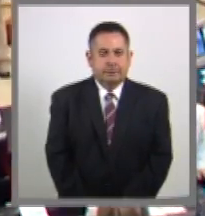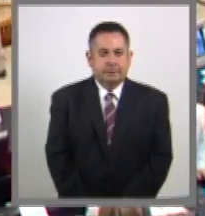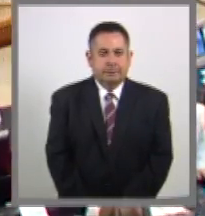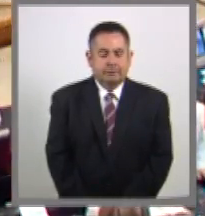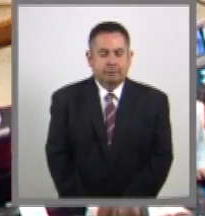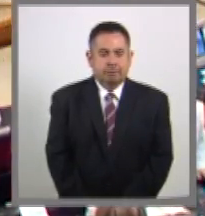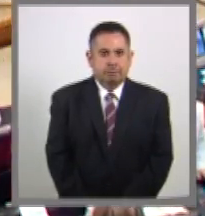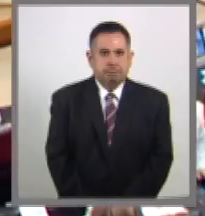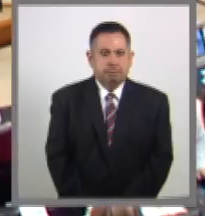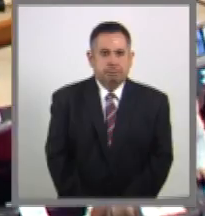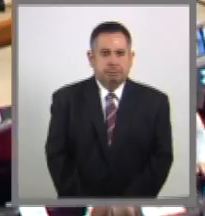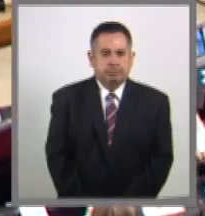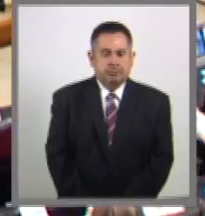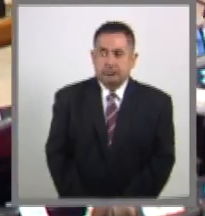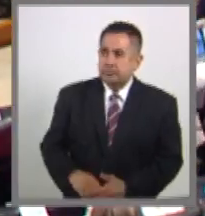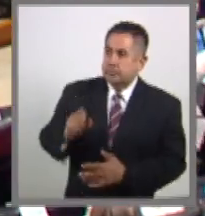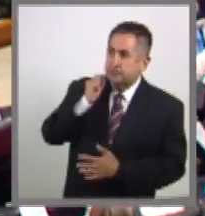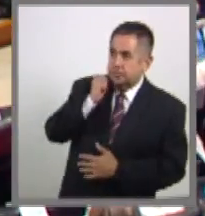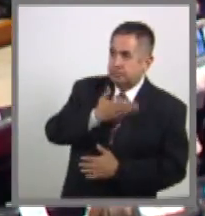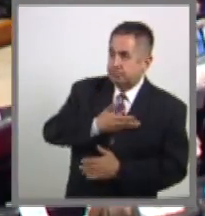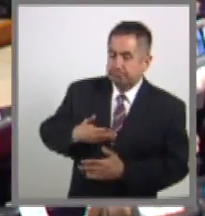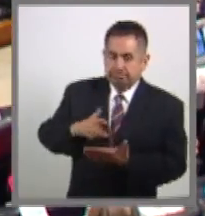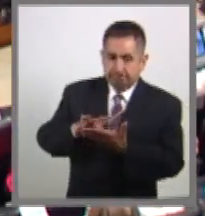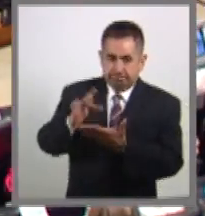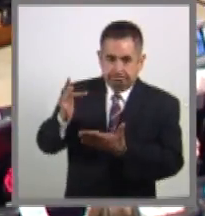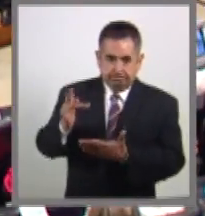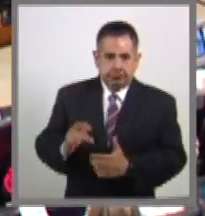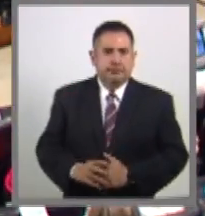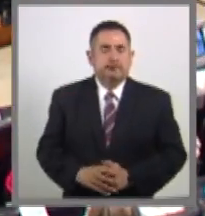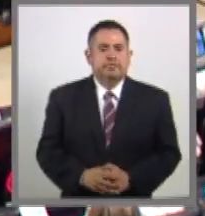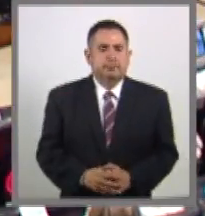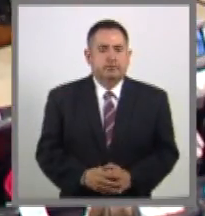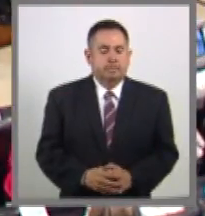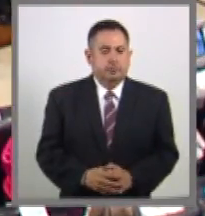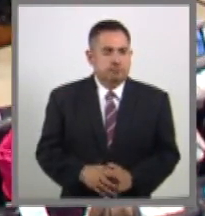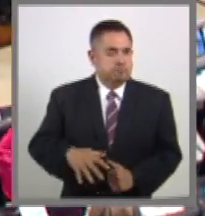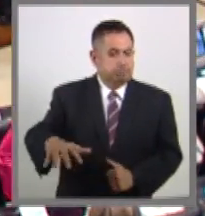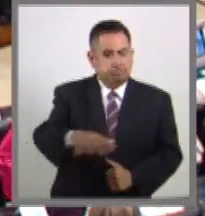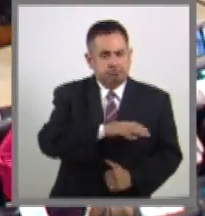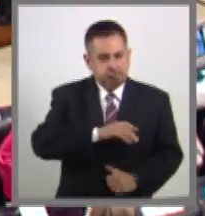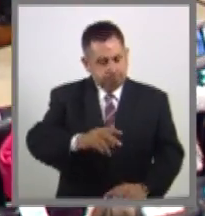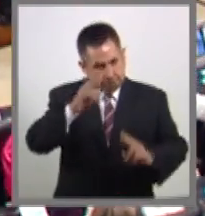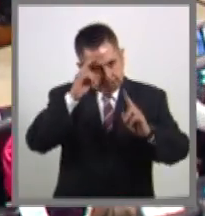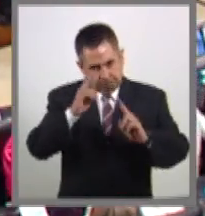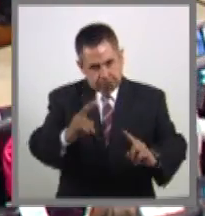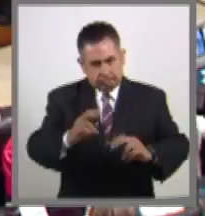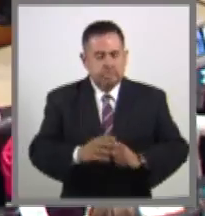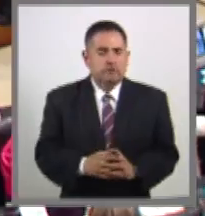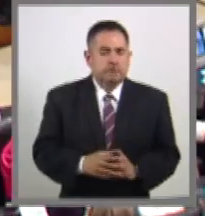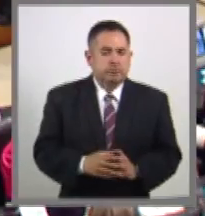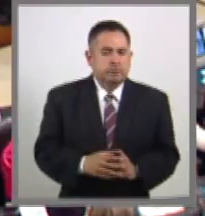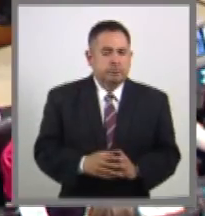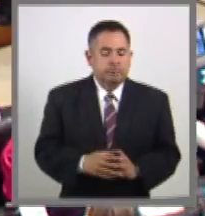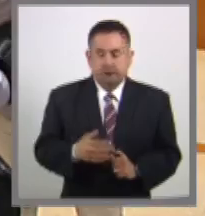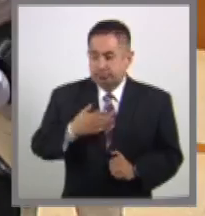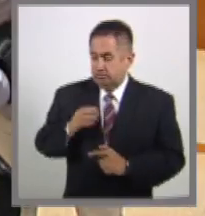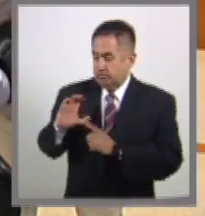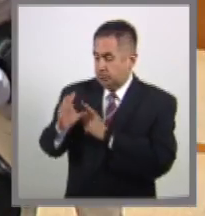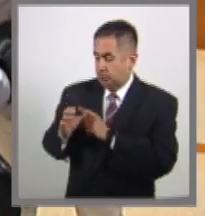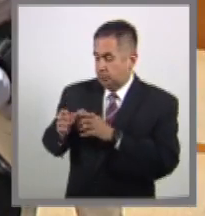muchas gracias senador presidente cuando hable asamblea a nombre de las comisiones